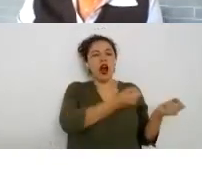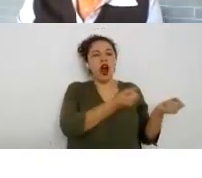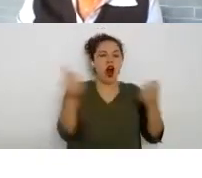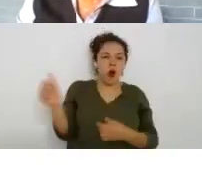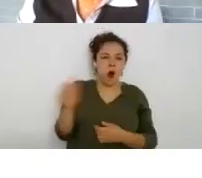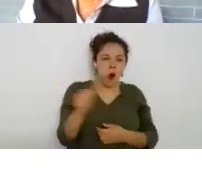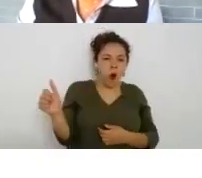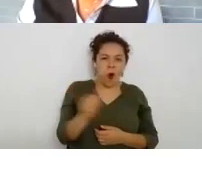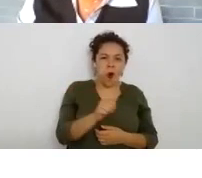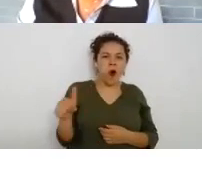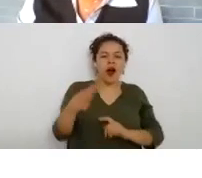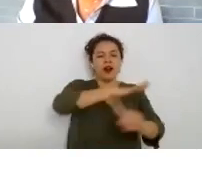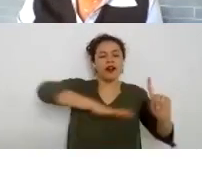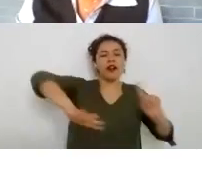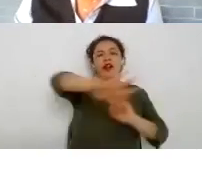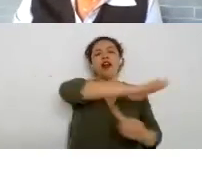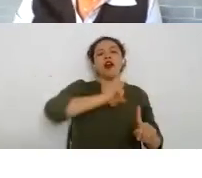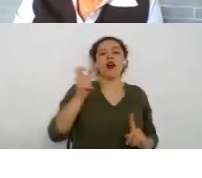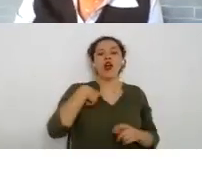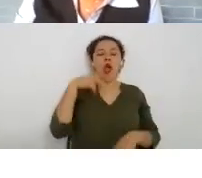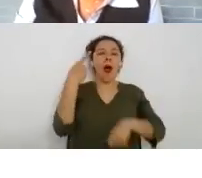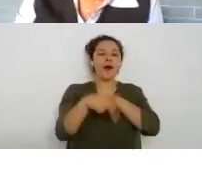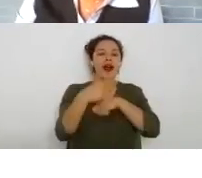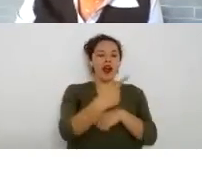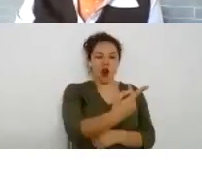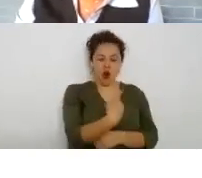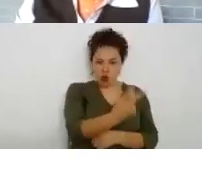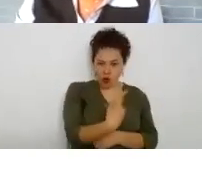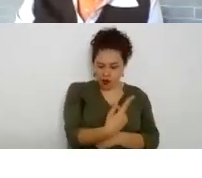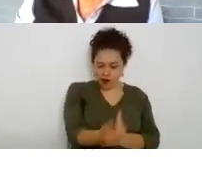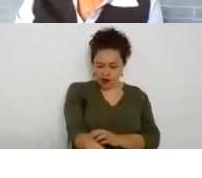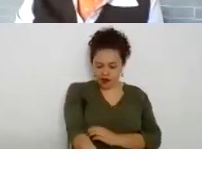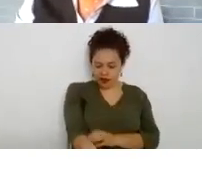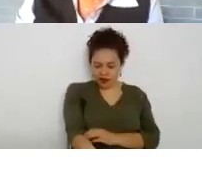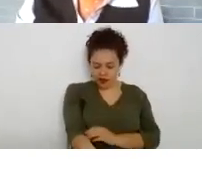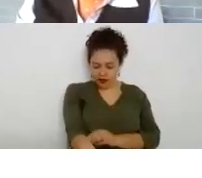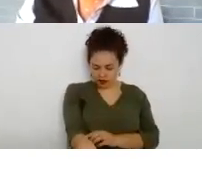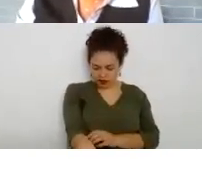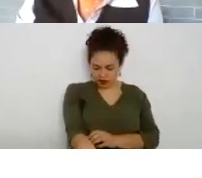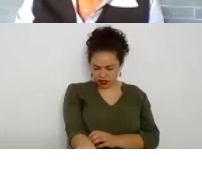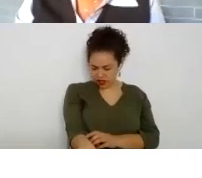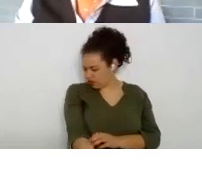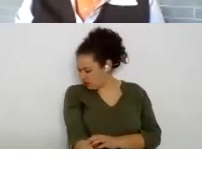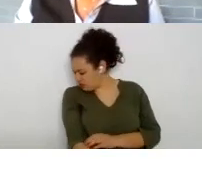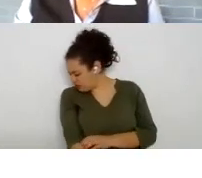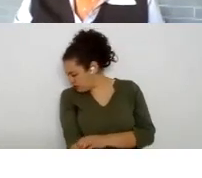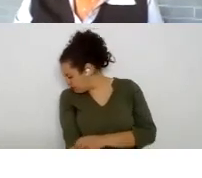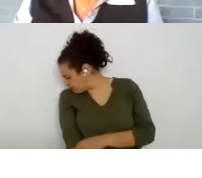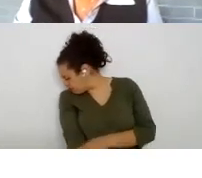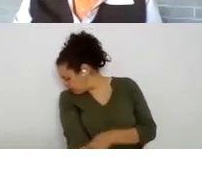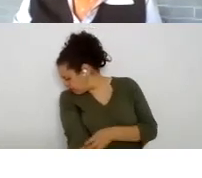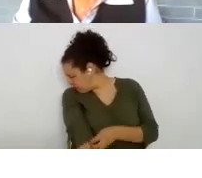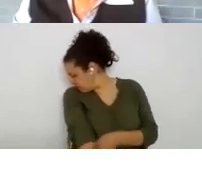la situación, la escena en la que yo me encuentro sea un riesgo para ambos, ¿ok? ¿A qué me refiero con esto? Si es un incendio, yo no